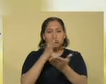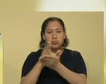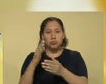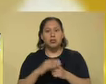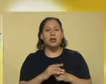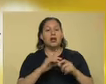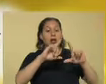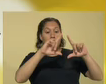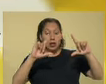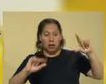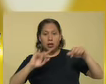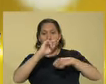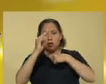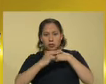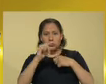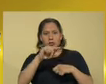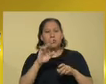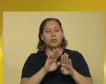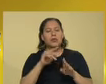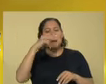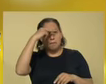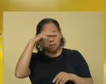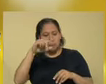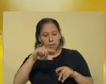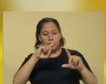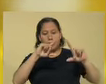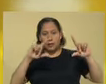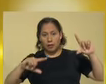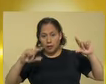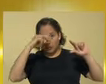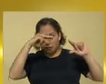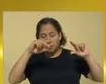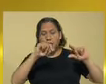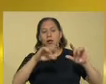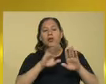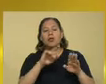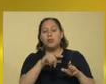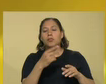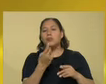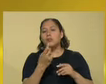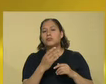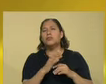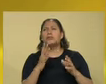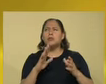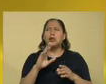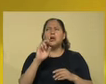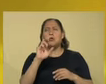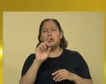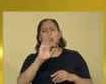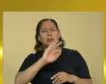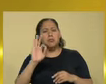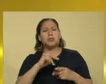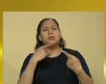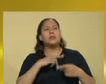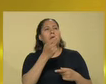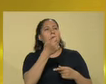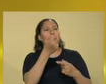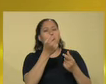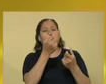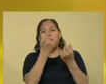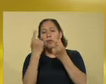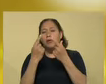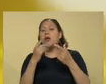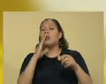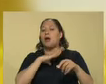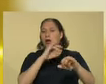nivel nacional. A nivel nacional. A nivel nacional okay. en México. Aquí en México. Uh-huh. Esto es alrededor 30% de los